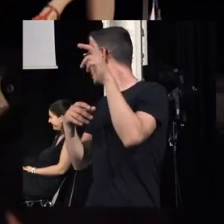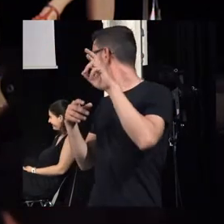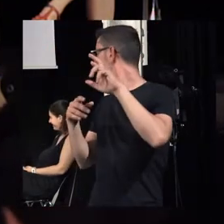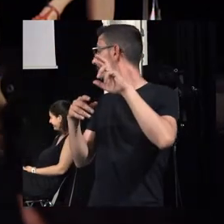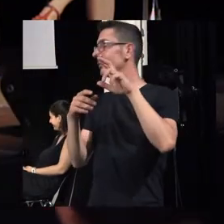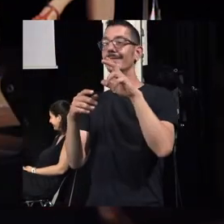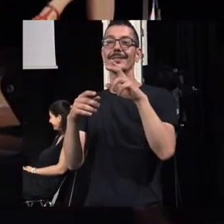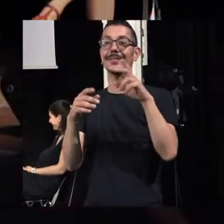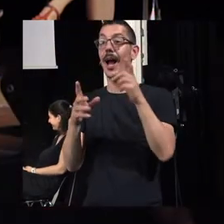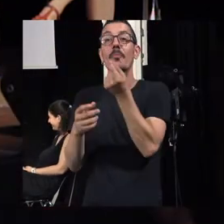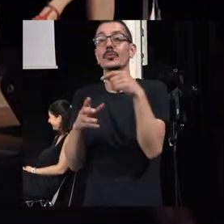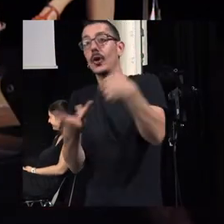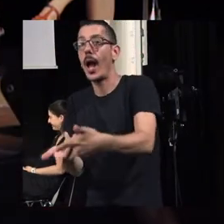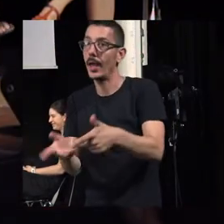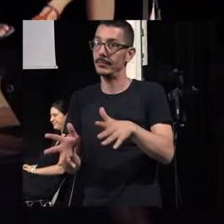que se